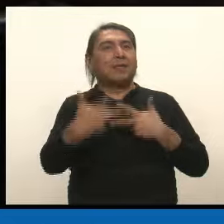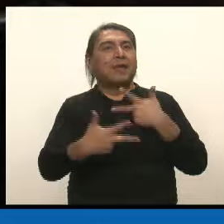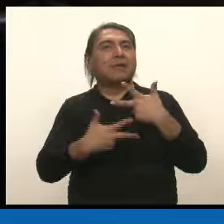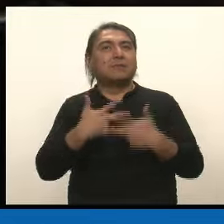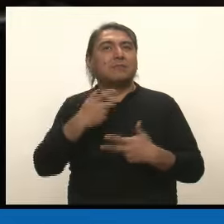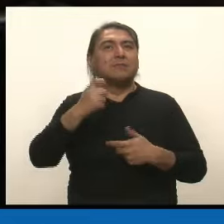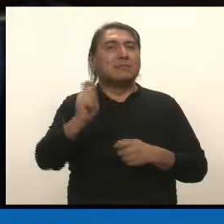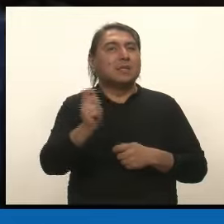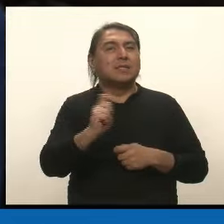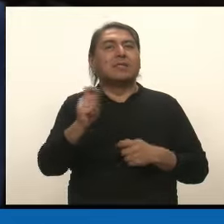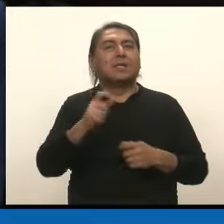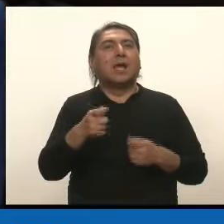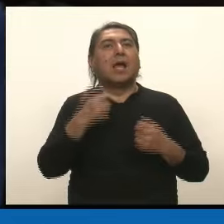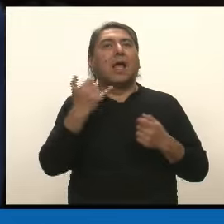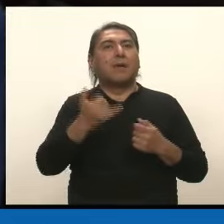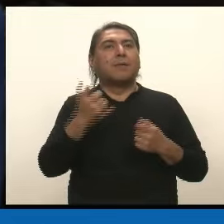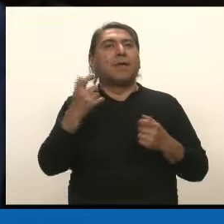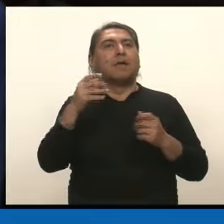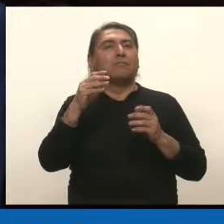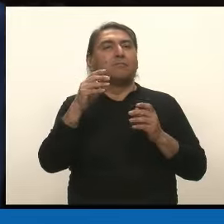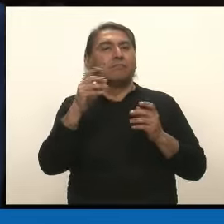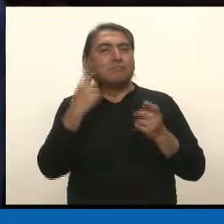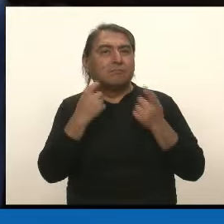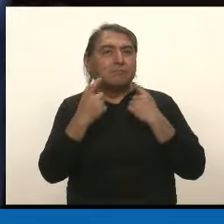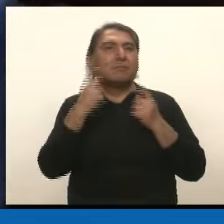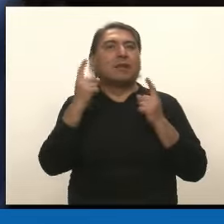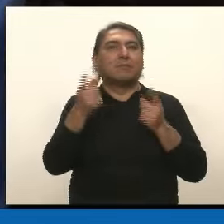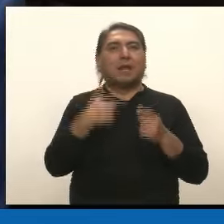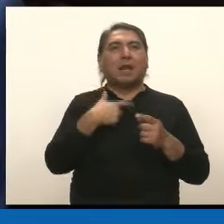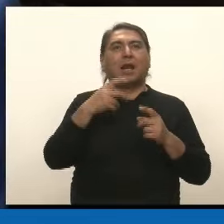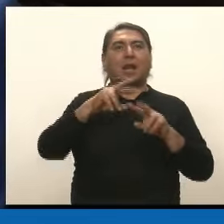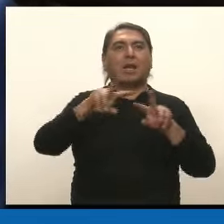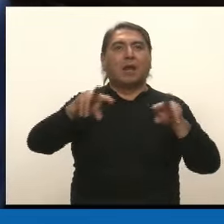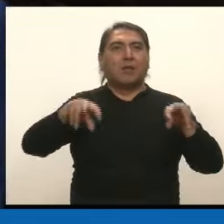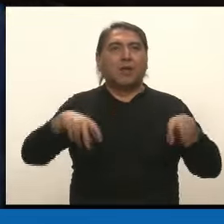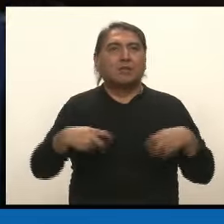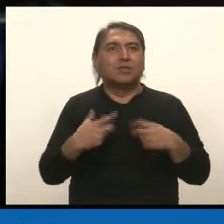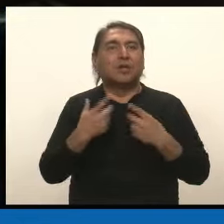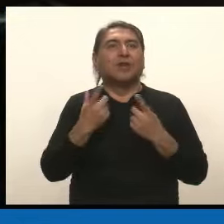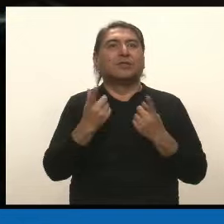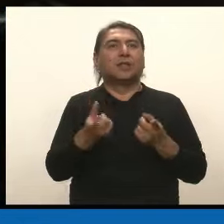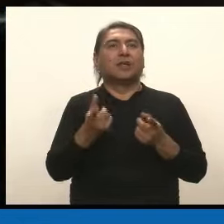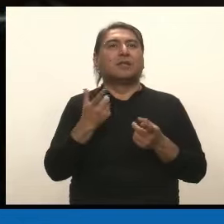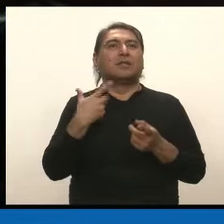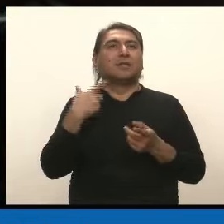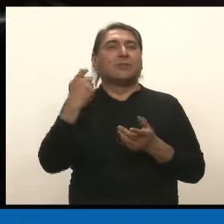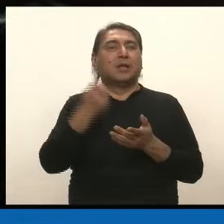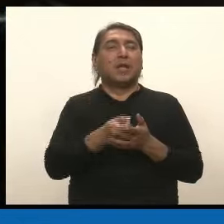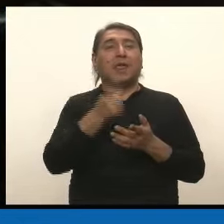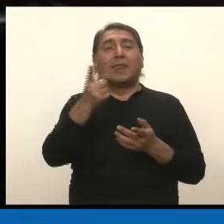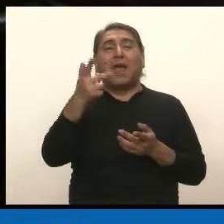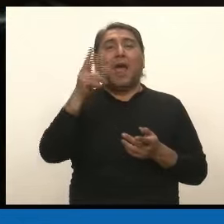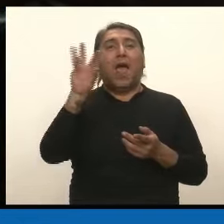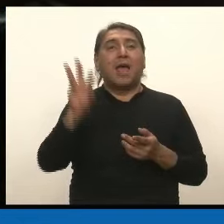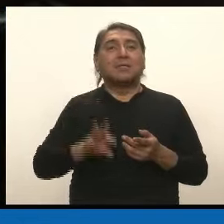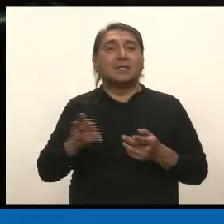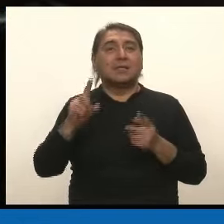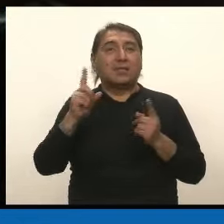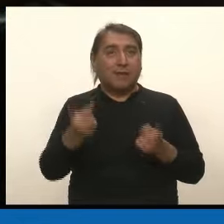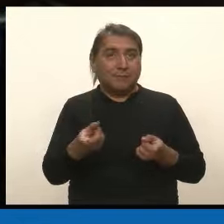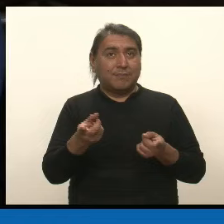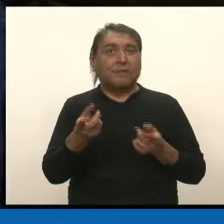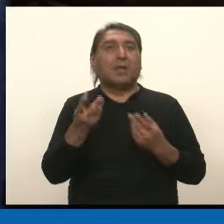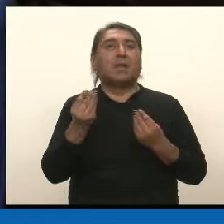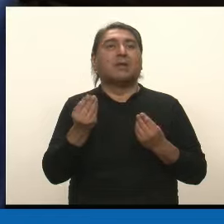cuenta dos índices por un lado la recaudación tributaria que tenía el an y por el otro lado